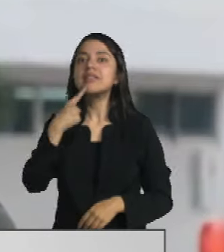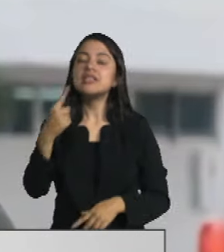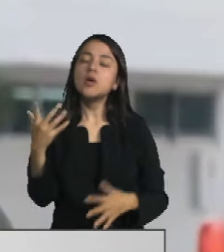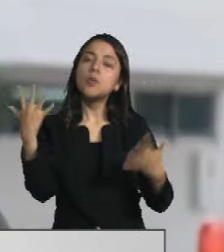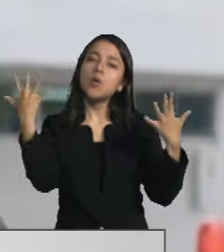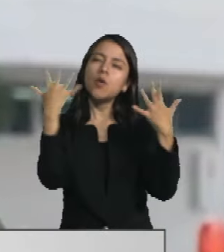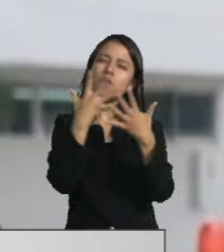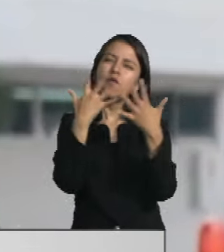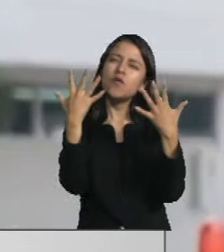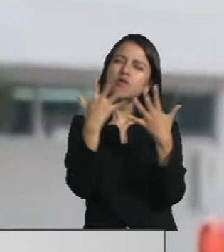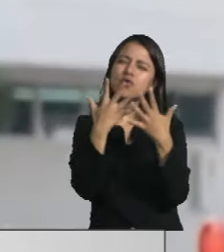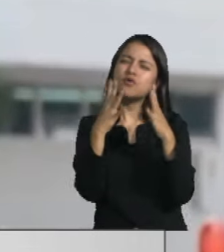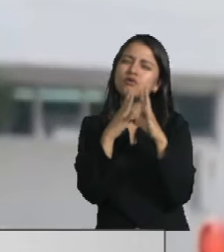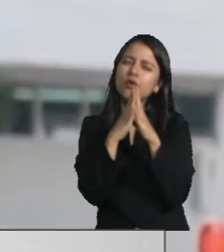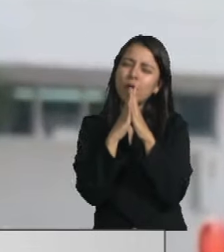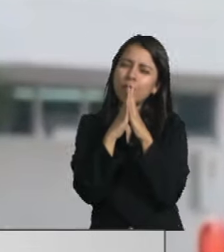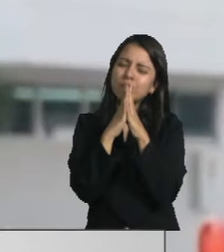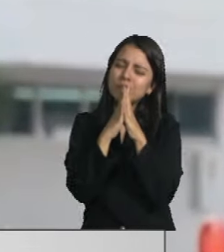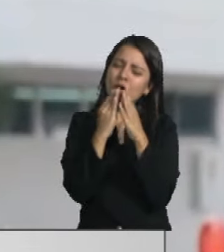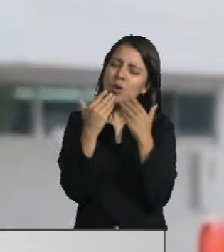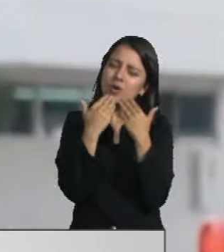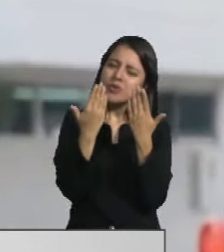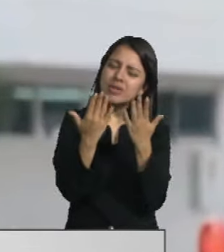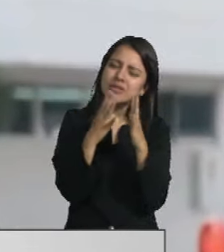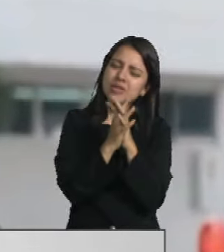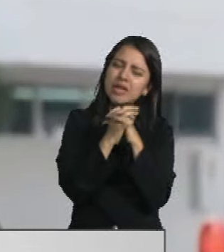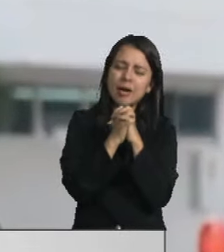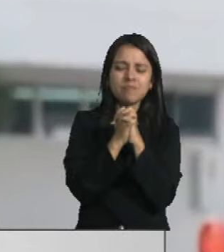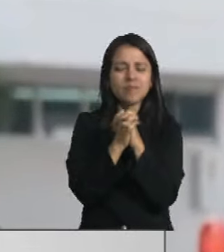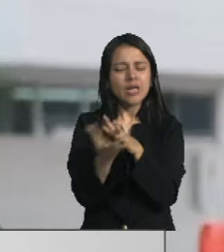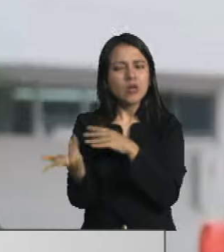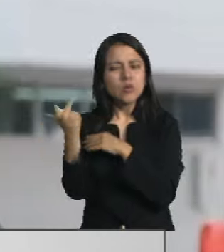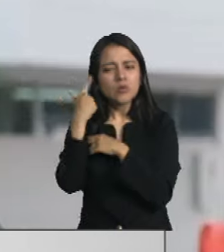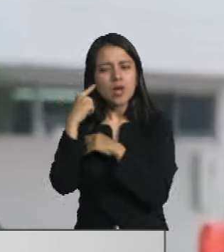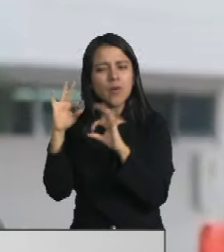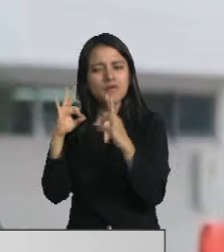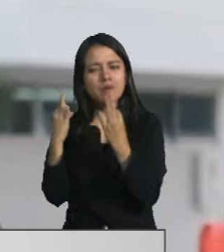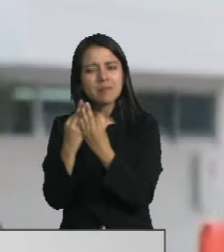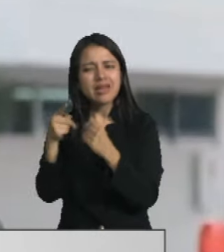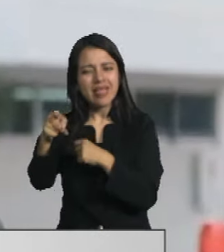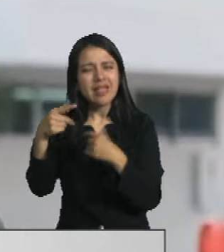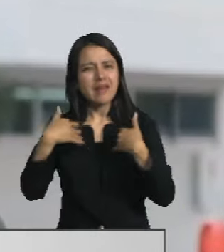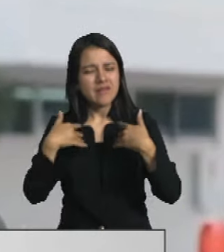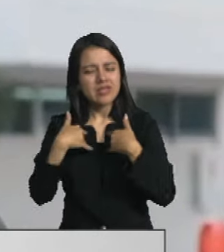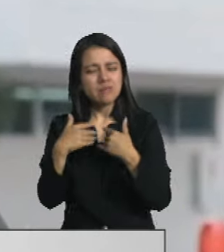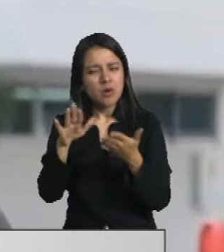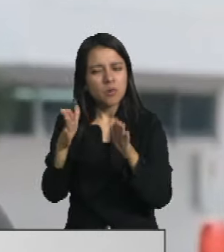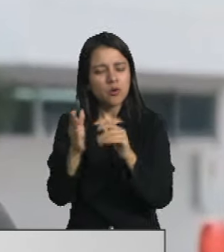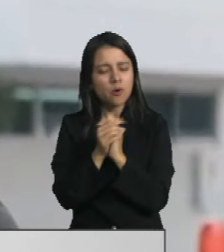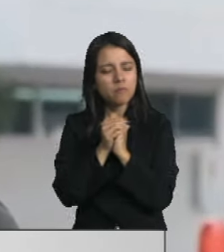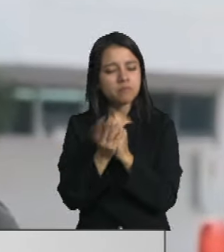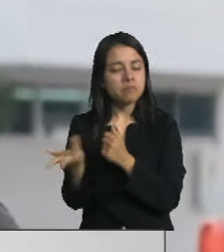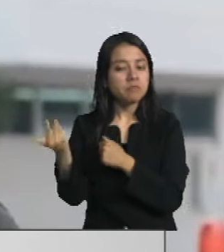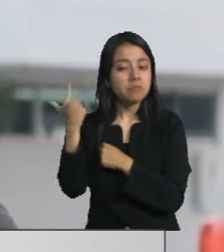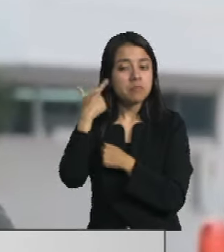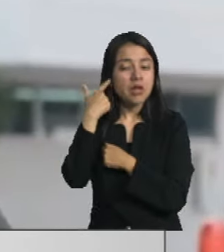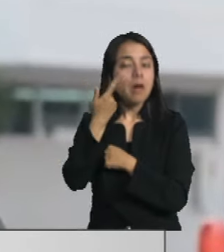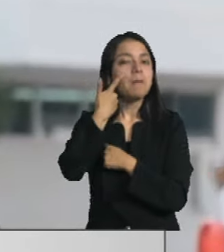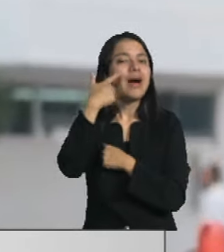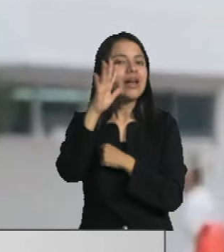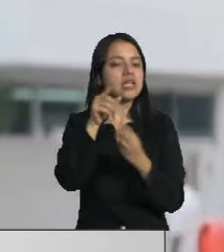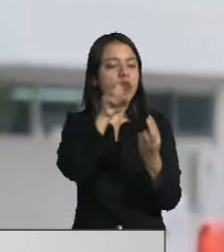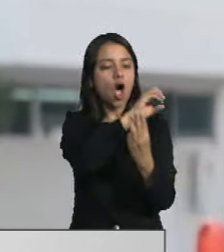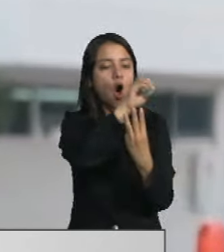confusión, lo que nos indicaba una persona familiar de la víctima es que habían confundido a esta